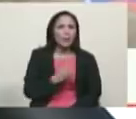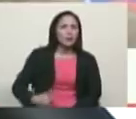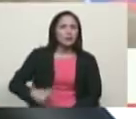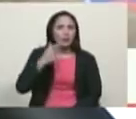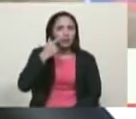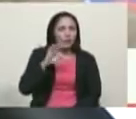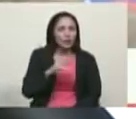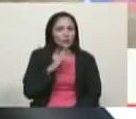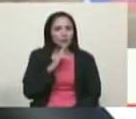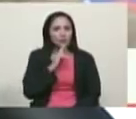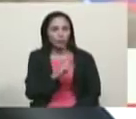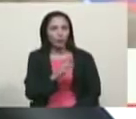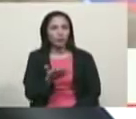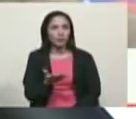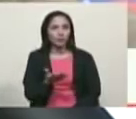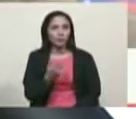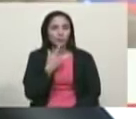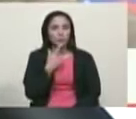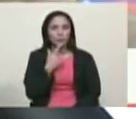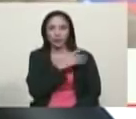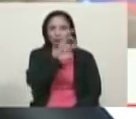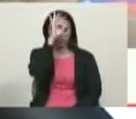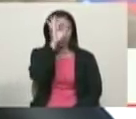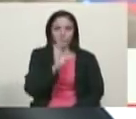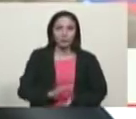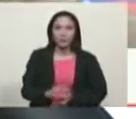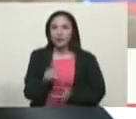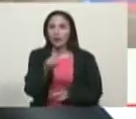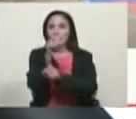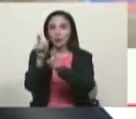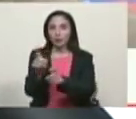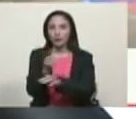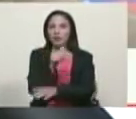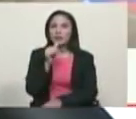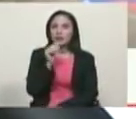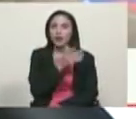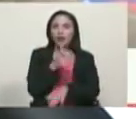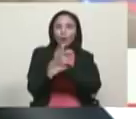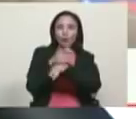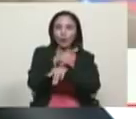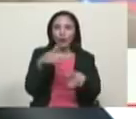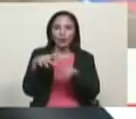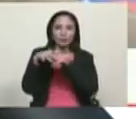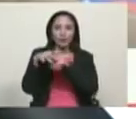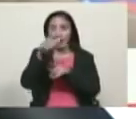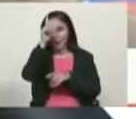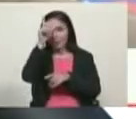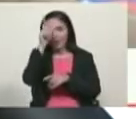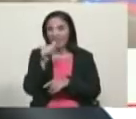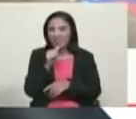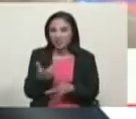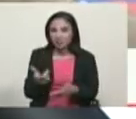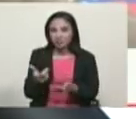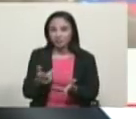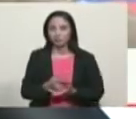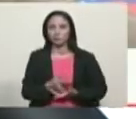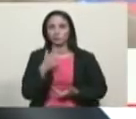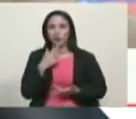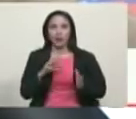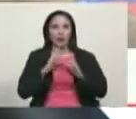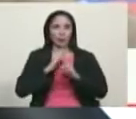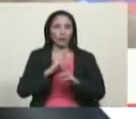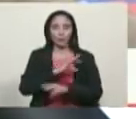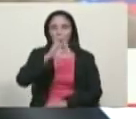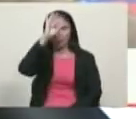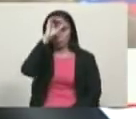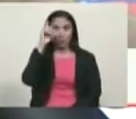Francia? No sé. ¿Quién gobierna Alemania? No sé. ¿Quién